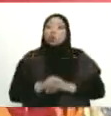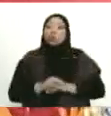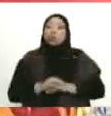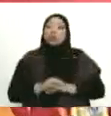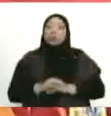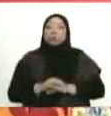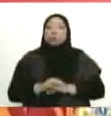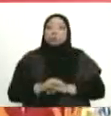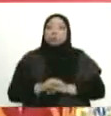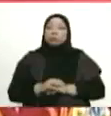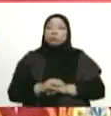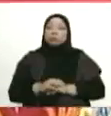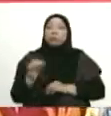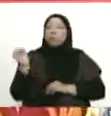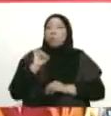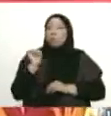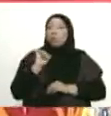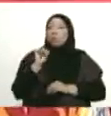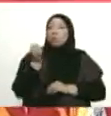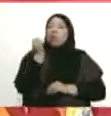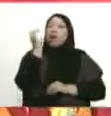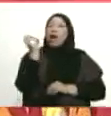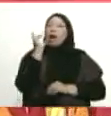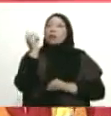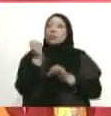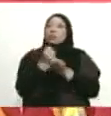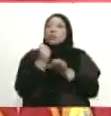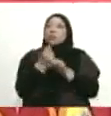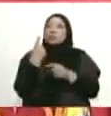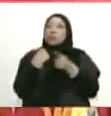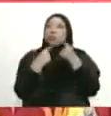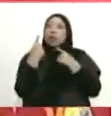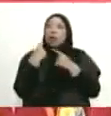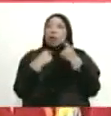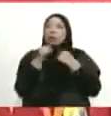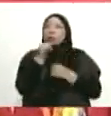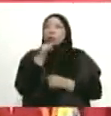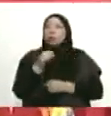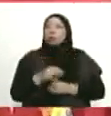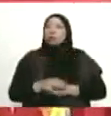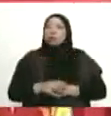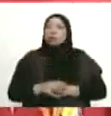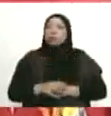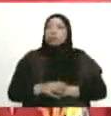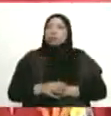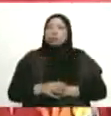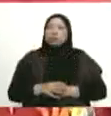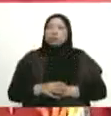papi le regalaba un carro azul, no me gusta ese color. Iba el papi y se lo cambiaba